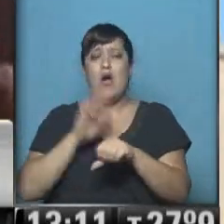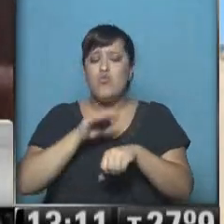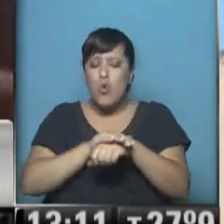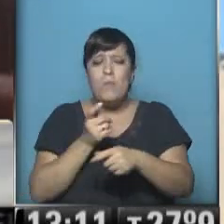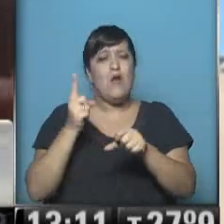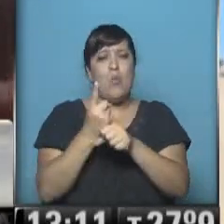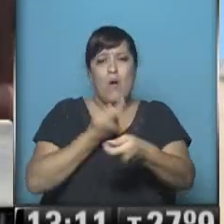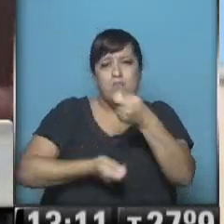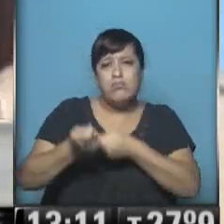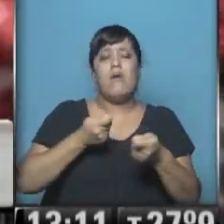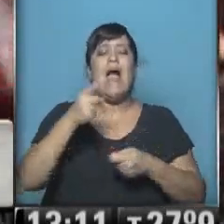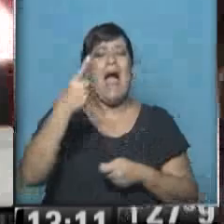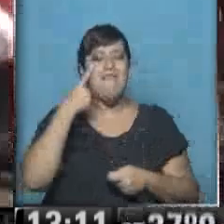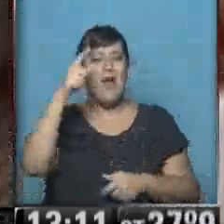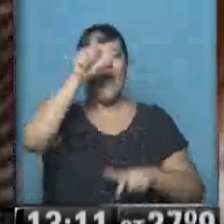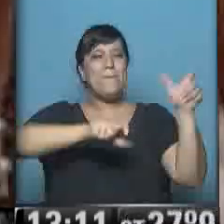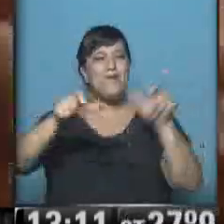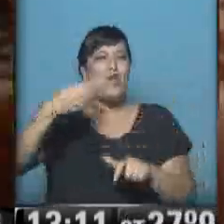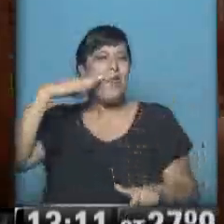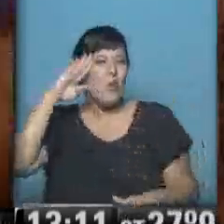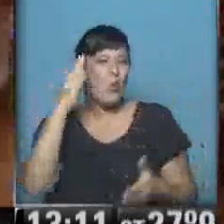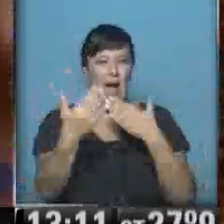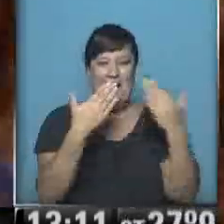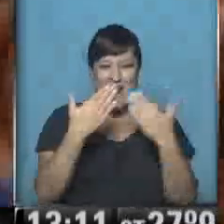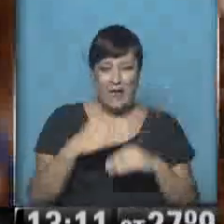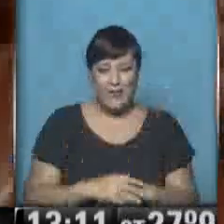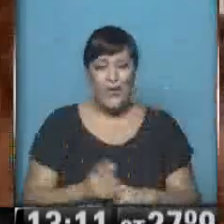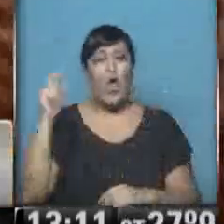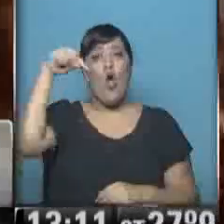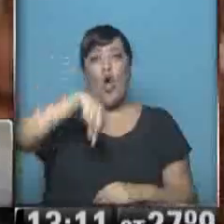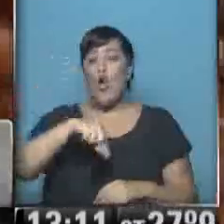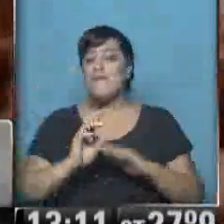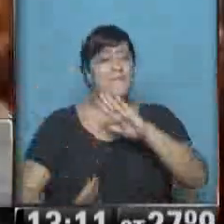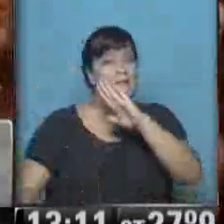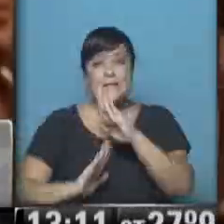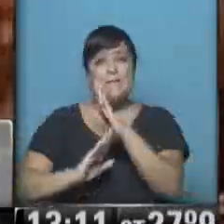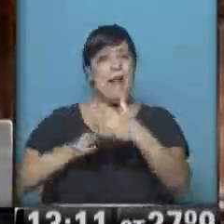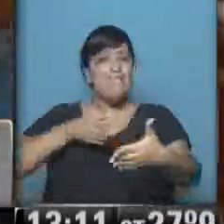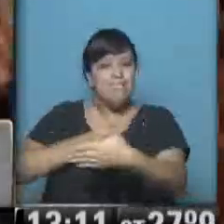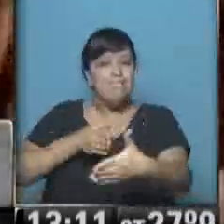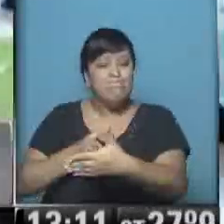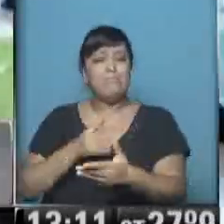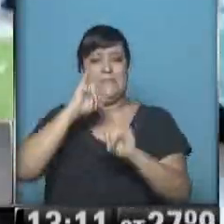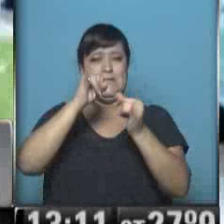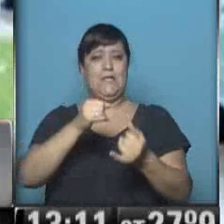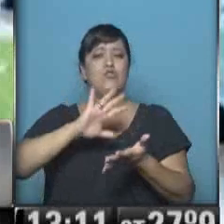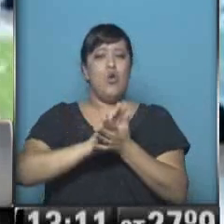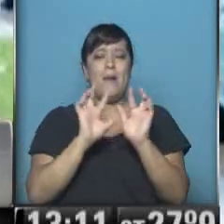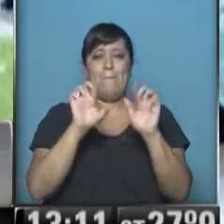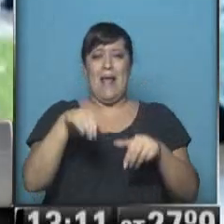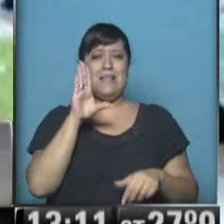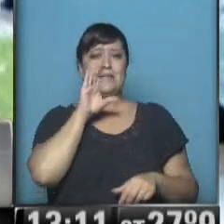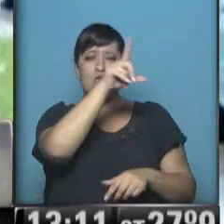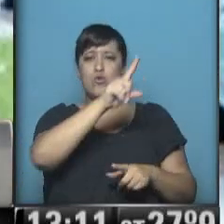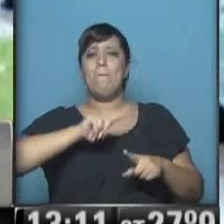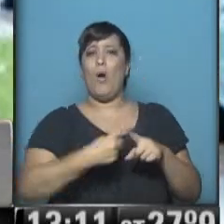los cubanos? Los testimonios. Hoy el principal obstáculo está dado, bueno, sí, las políticas de los Estados Unidos